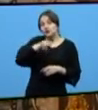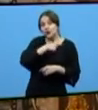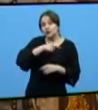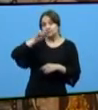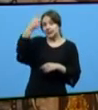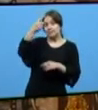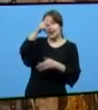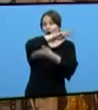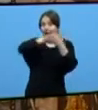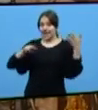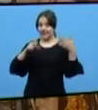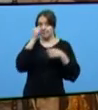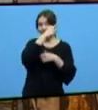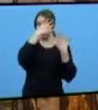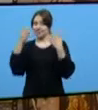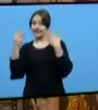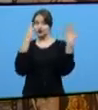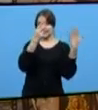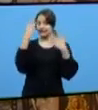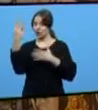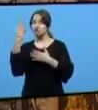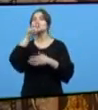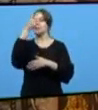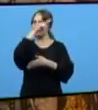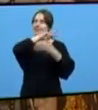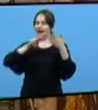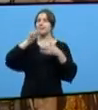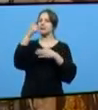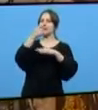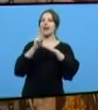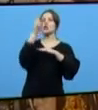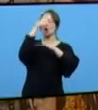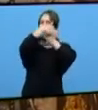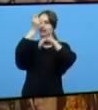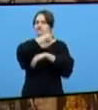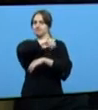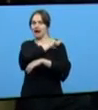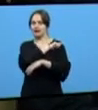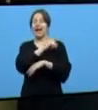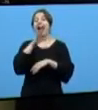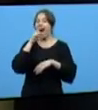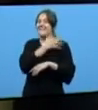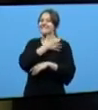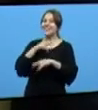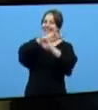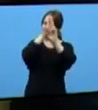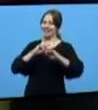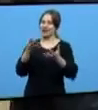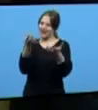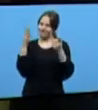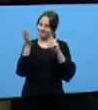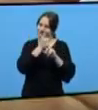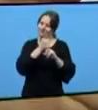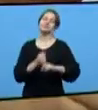en 1978, a primeira de Galicia e do norte de España. Pero creo que queremos ser tamén os primeiros en conseguir o internacional. Para impulsar este cometido,